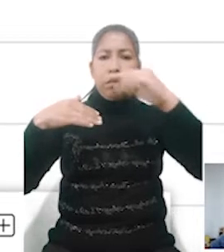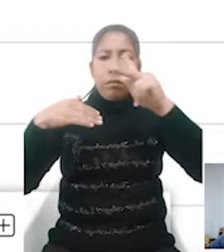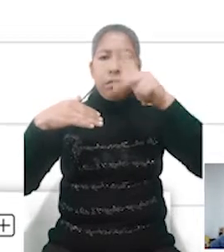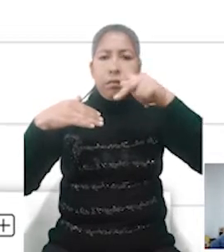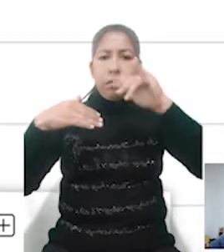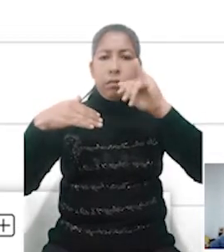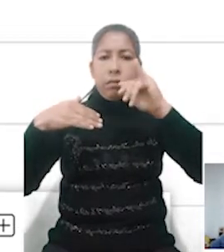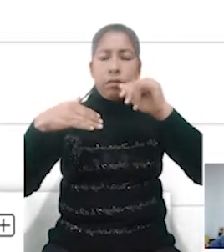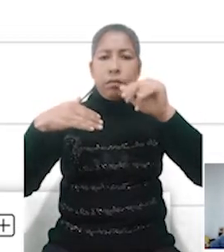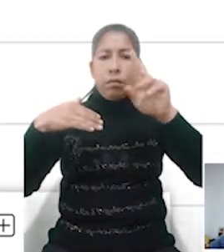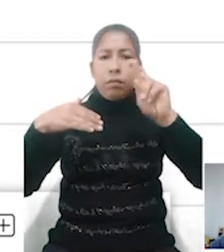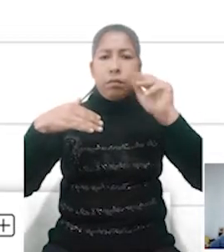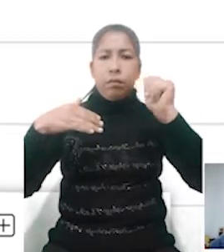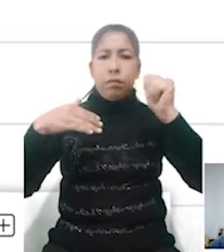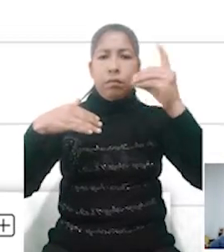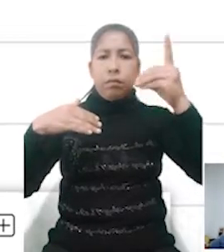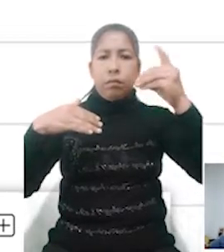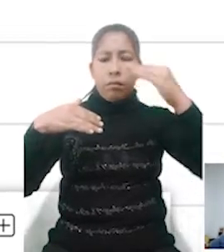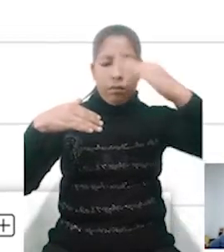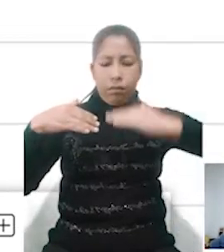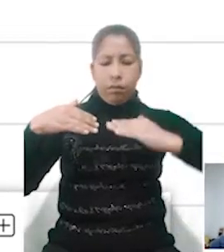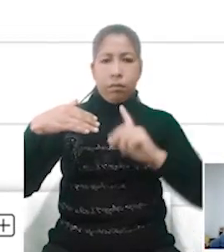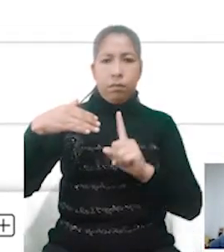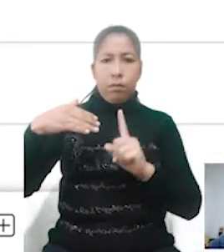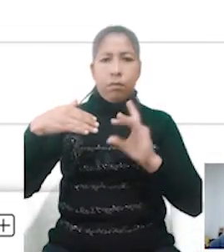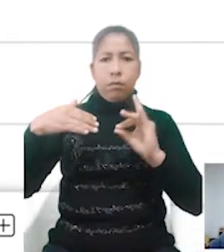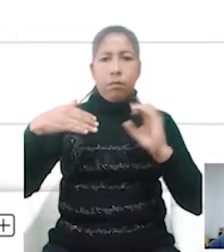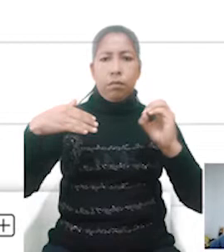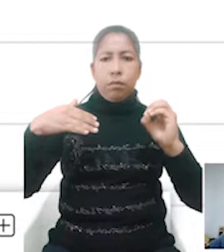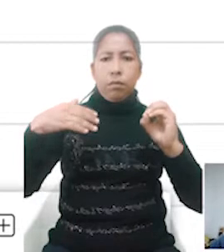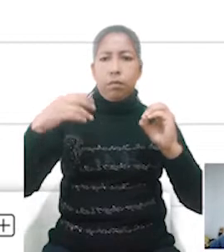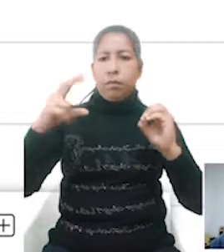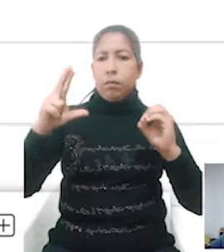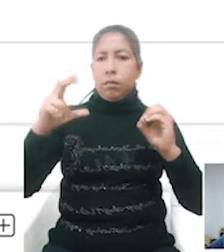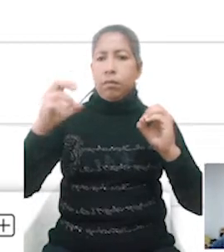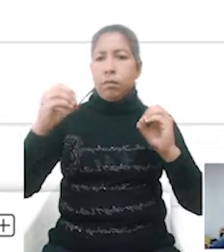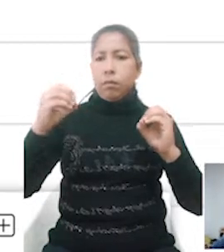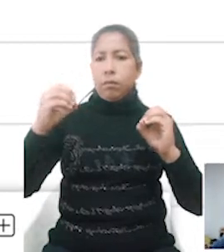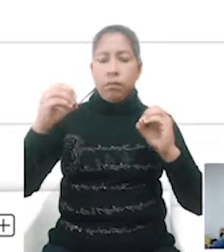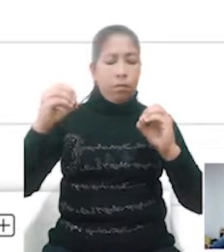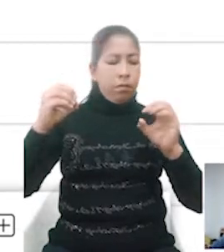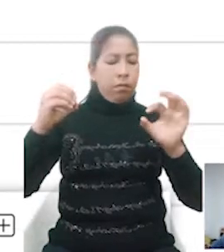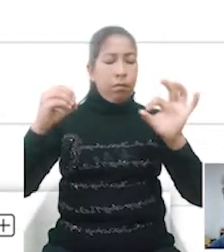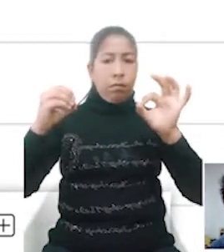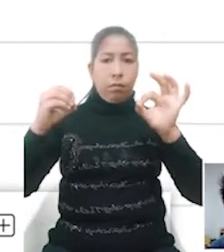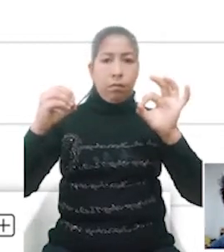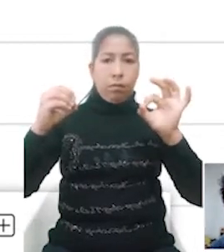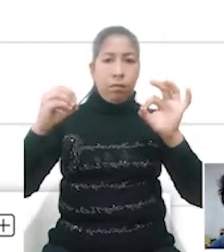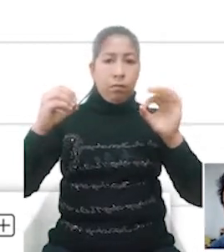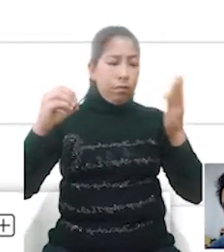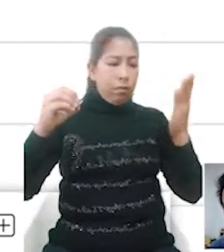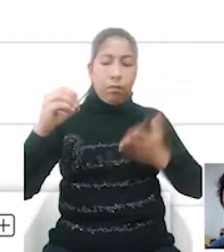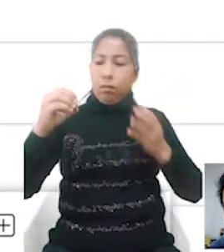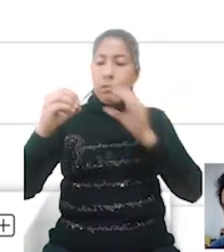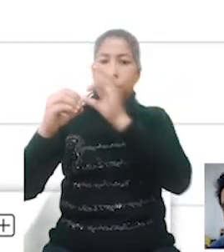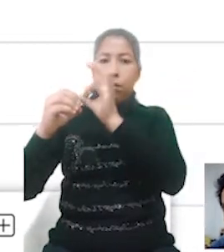pi radianes equivale a 180 grados sexagesimales. Entonces